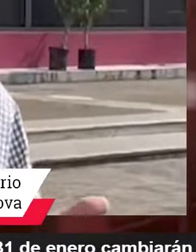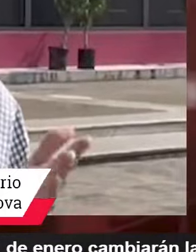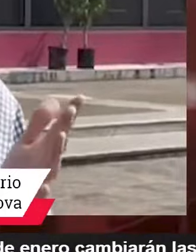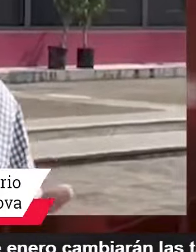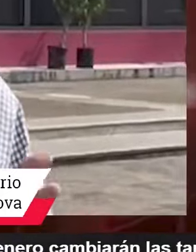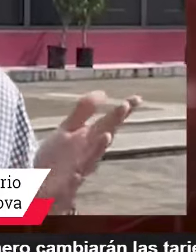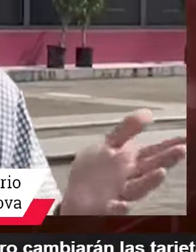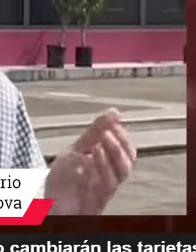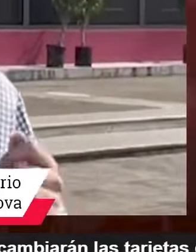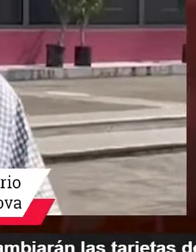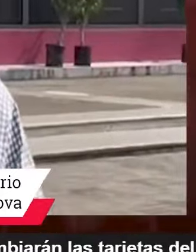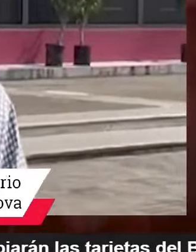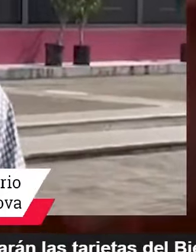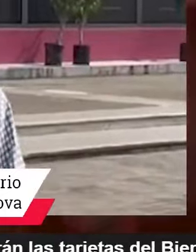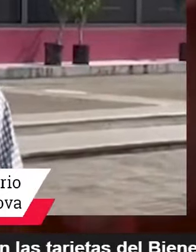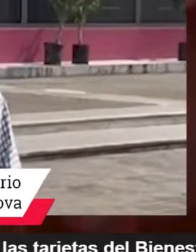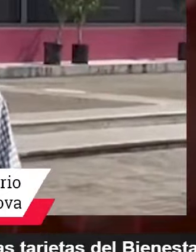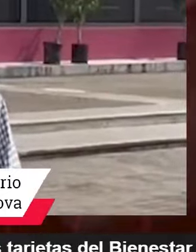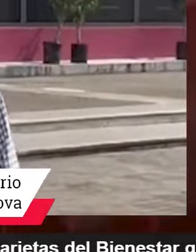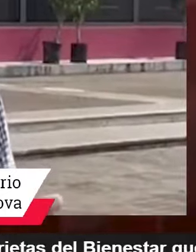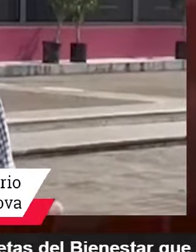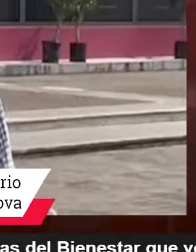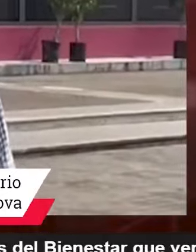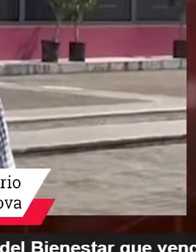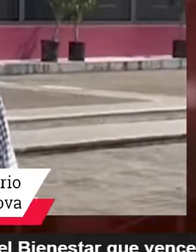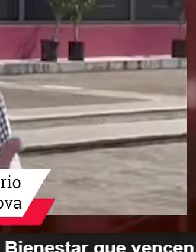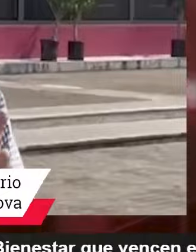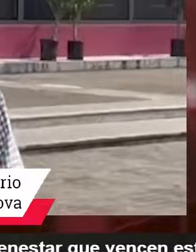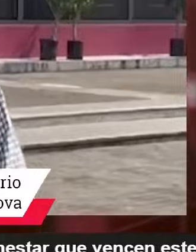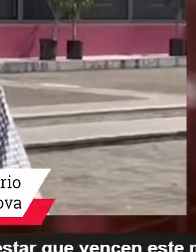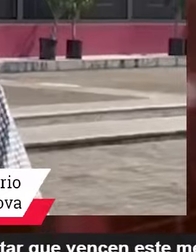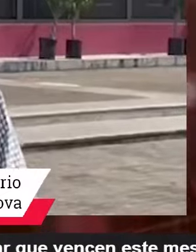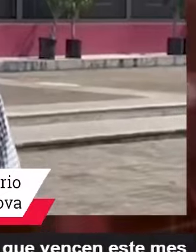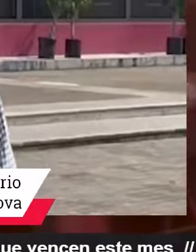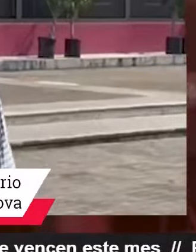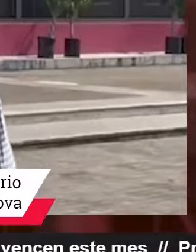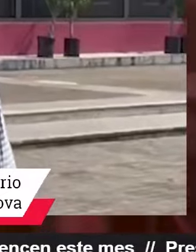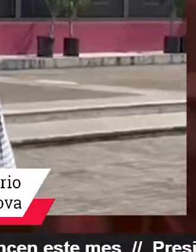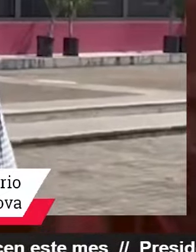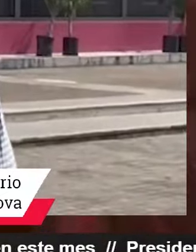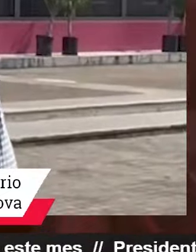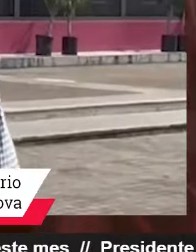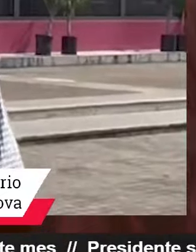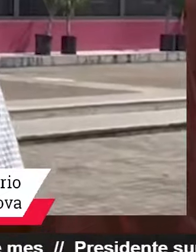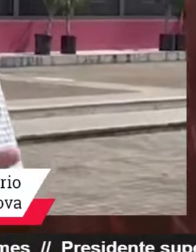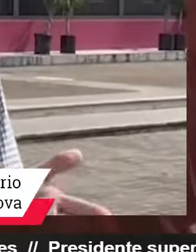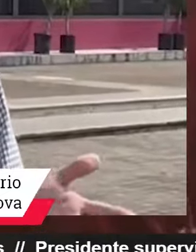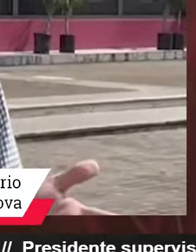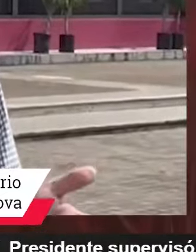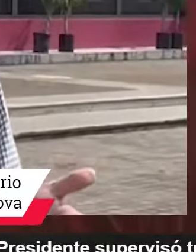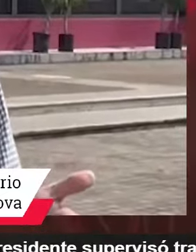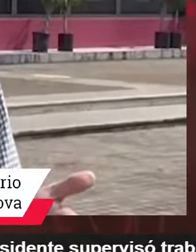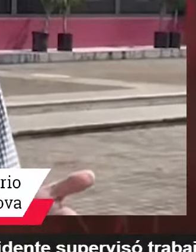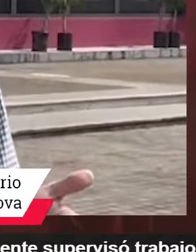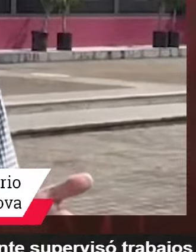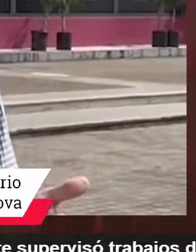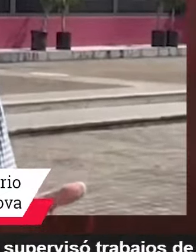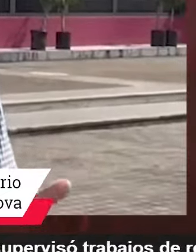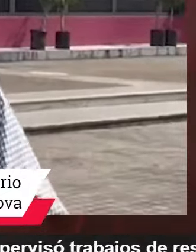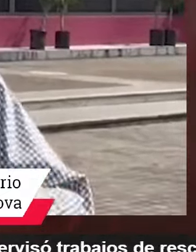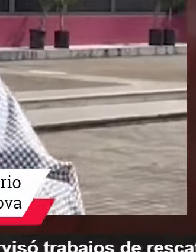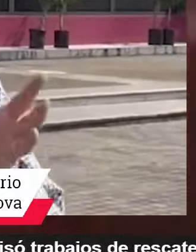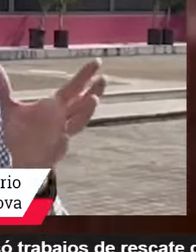la equidad y el desarrollo hace y todas estas Pues iban obteniendo hasta 800,000 pesos que es el